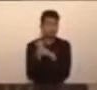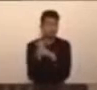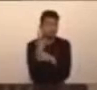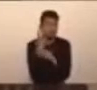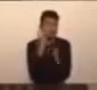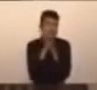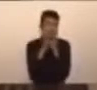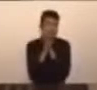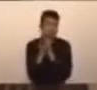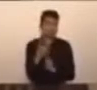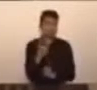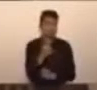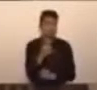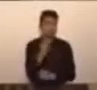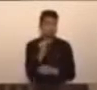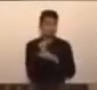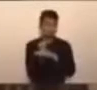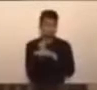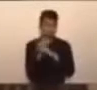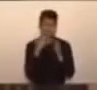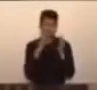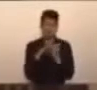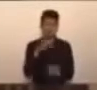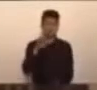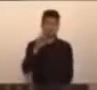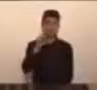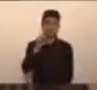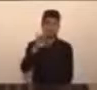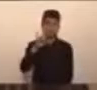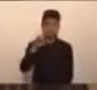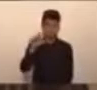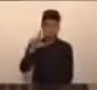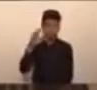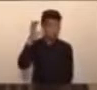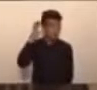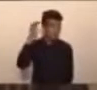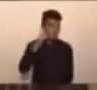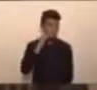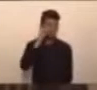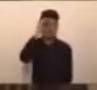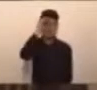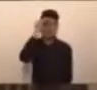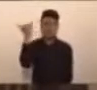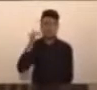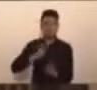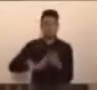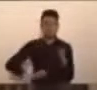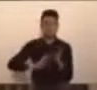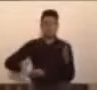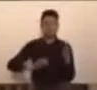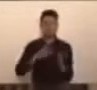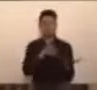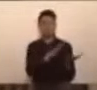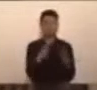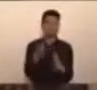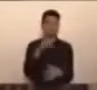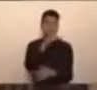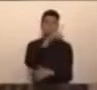institución. Una institución como el Pascual Bravo en Medellín tiene que descontar en promedio